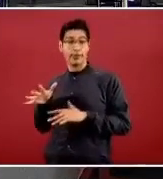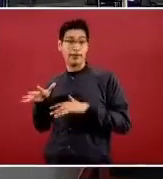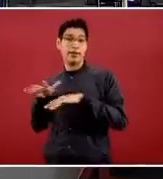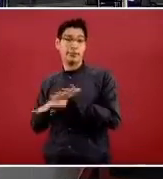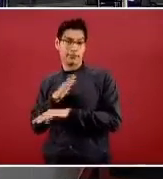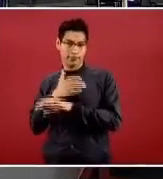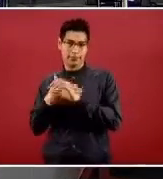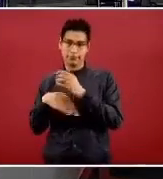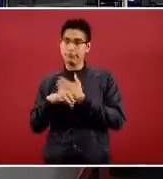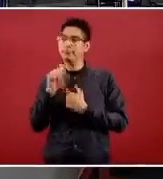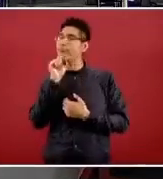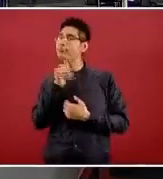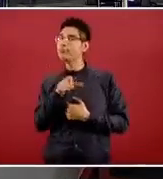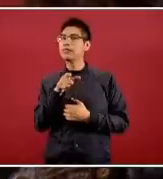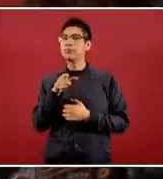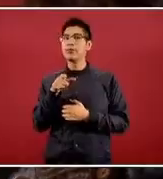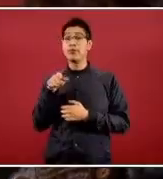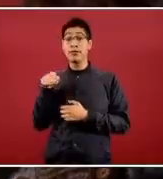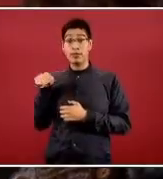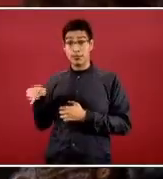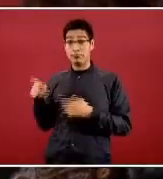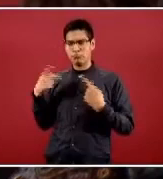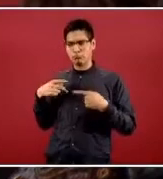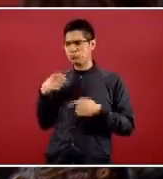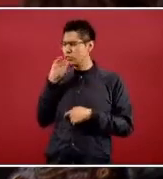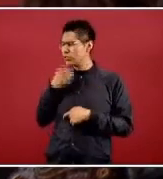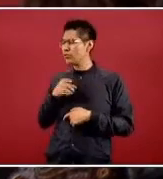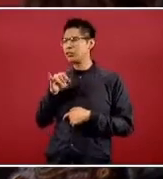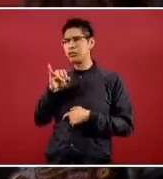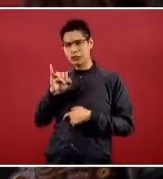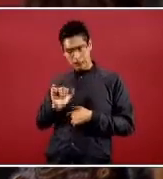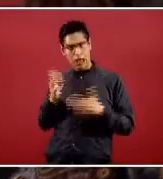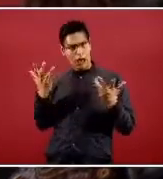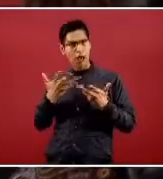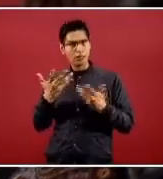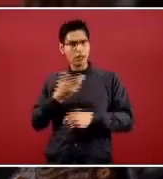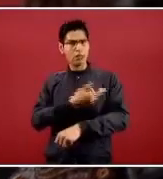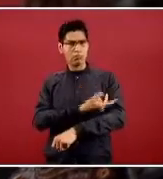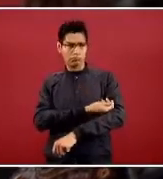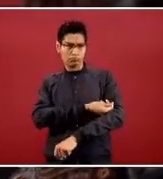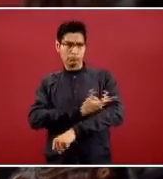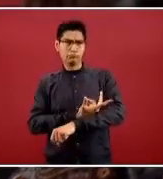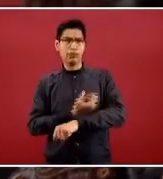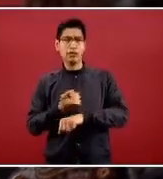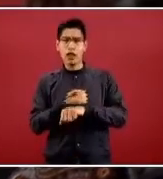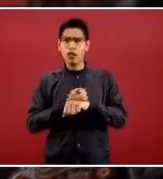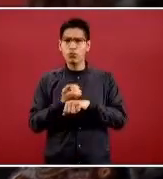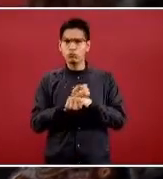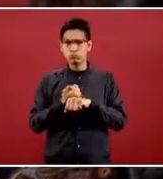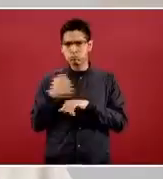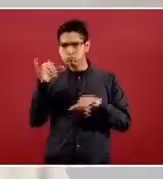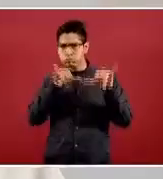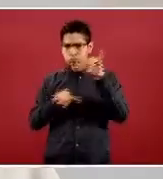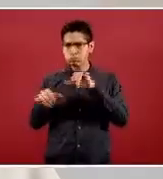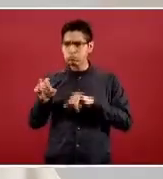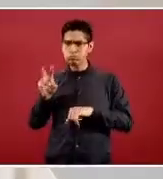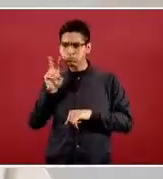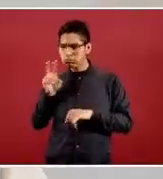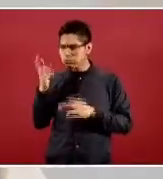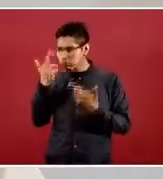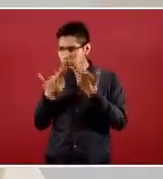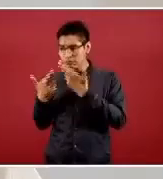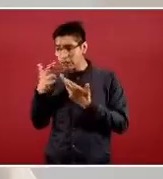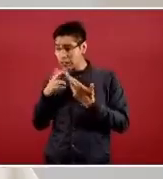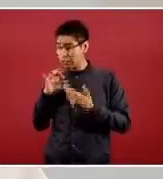trabajadores a hacer un tamizaje para detectar casos sobre los trabajadores que estuvieron expuestos con nuestros